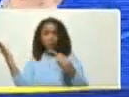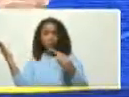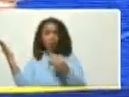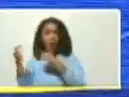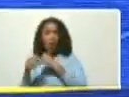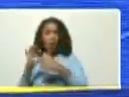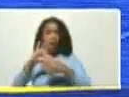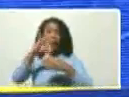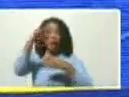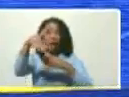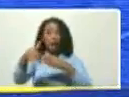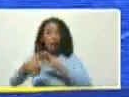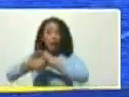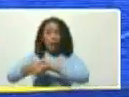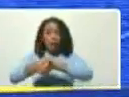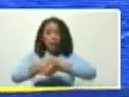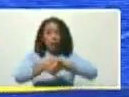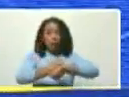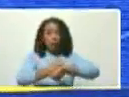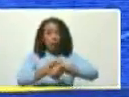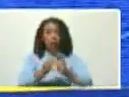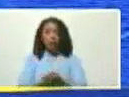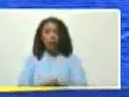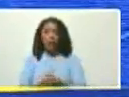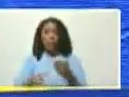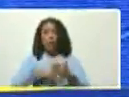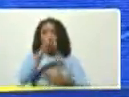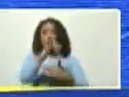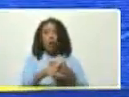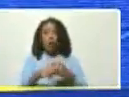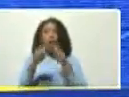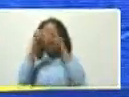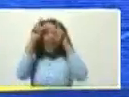Tortuga. El proyecto virgen